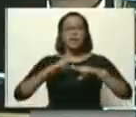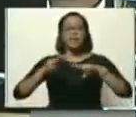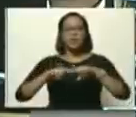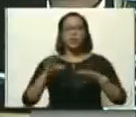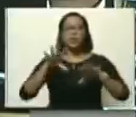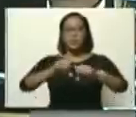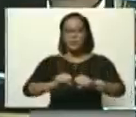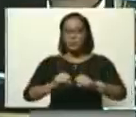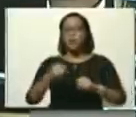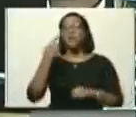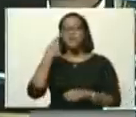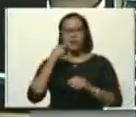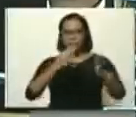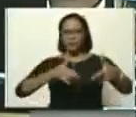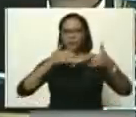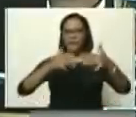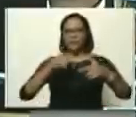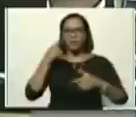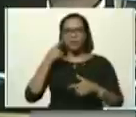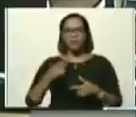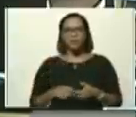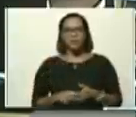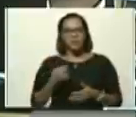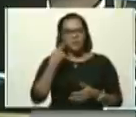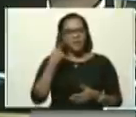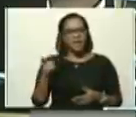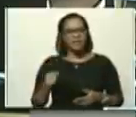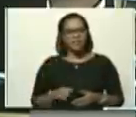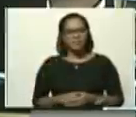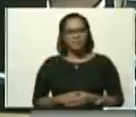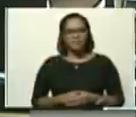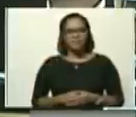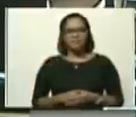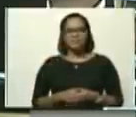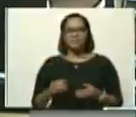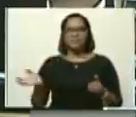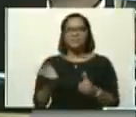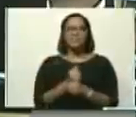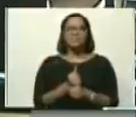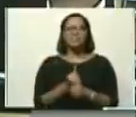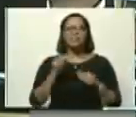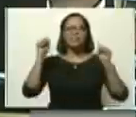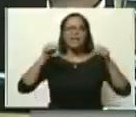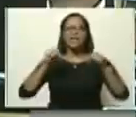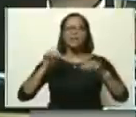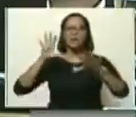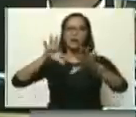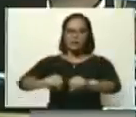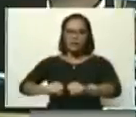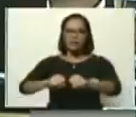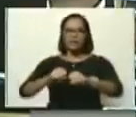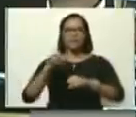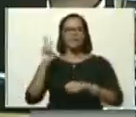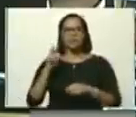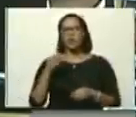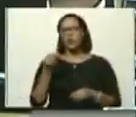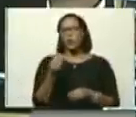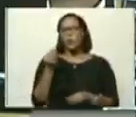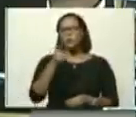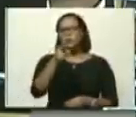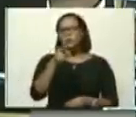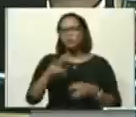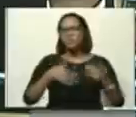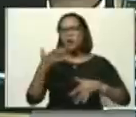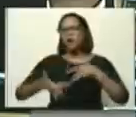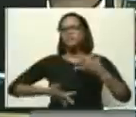Y fíjate, Reinaldo, ¿eh? Fíjate, se descubren que ven a invadir este país. ¿Cómo te ibas a sentir tú, ¿vale?